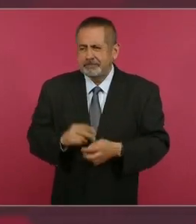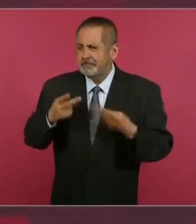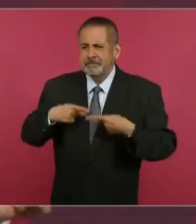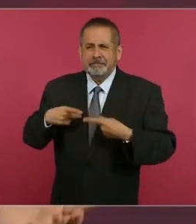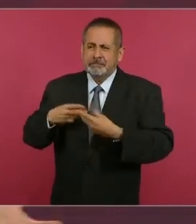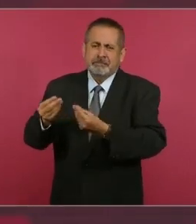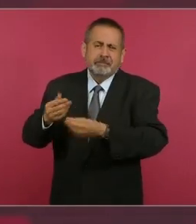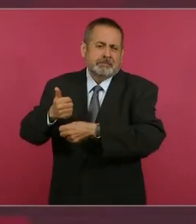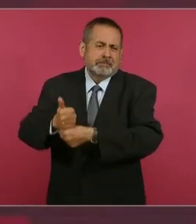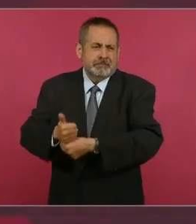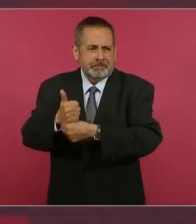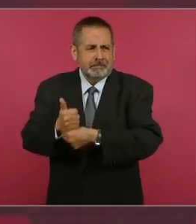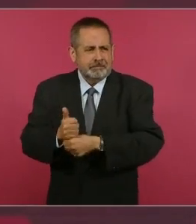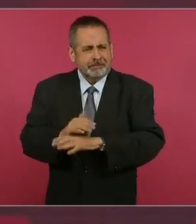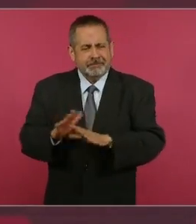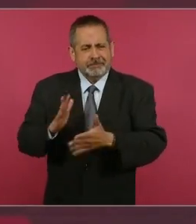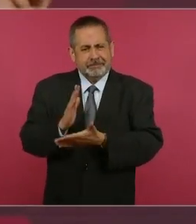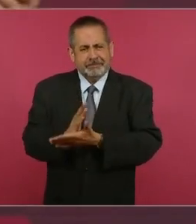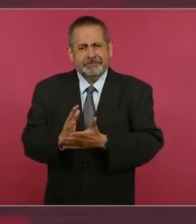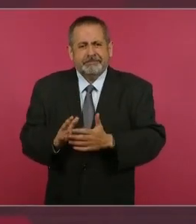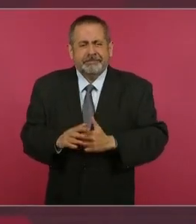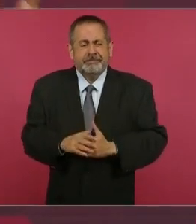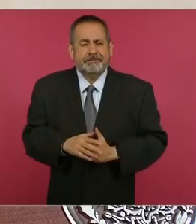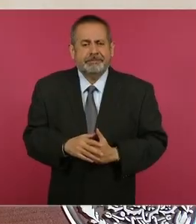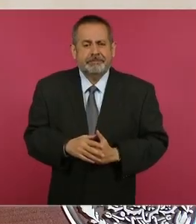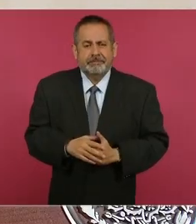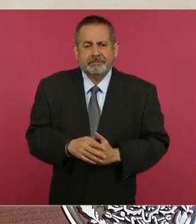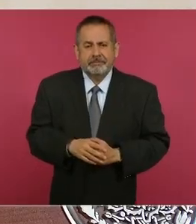personas que